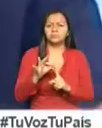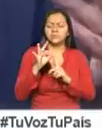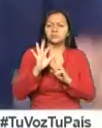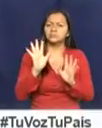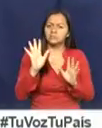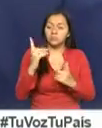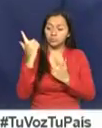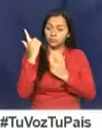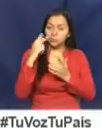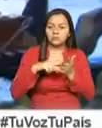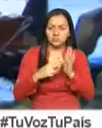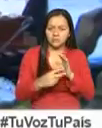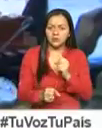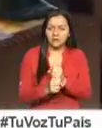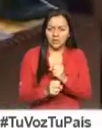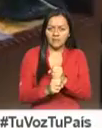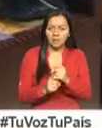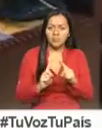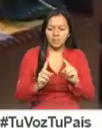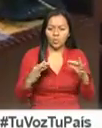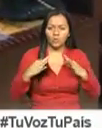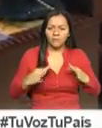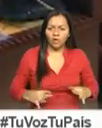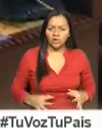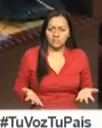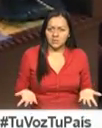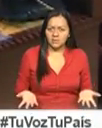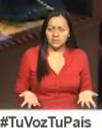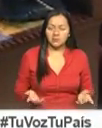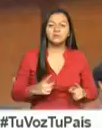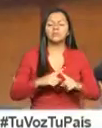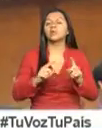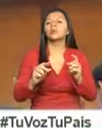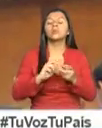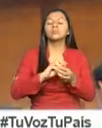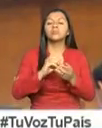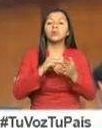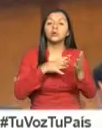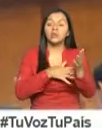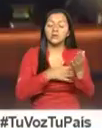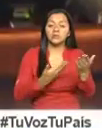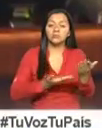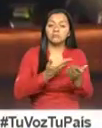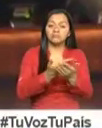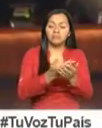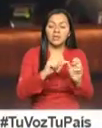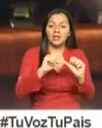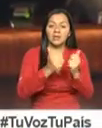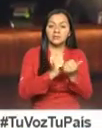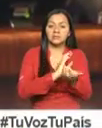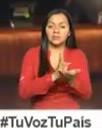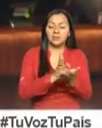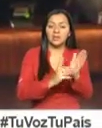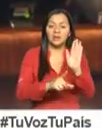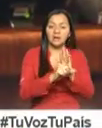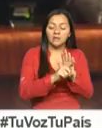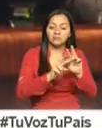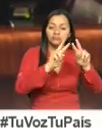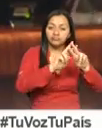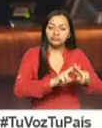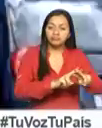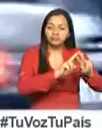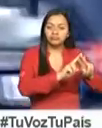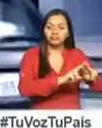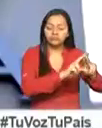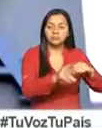soldados también son trabajadores de uniforme. Este proyecto legal se analiza en la Asamblea Nacional y ha recibido el aporte de varias instituciones